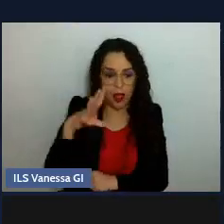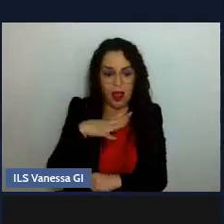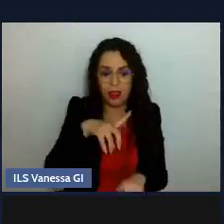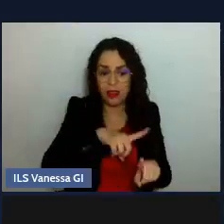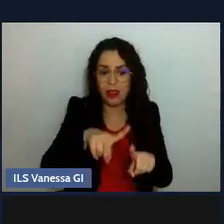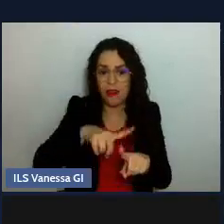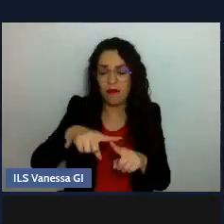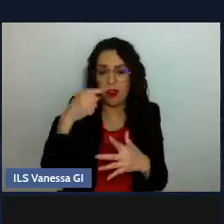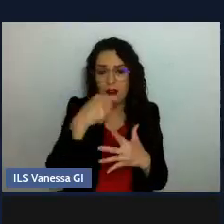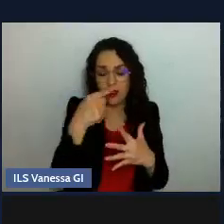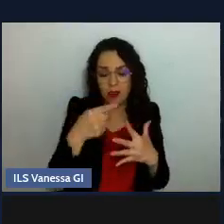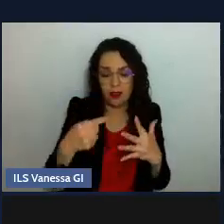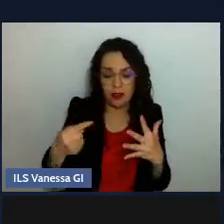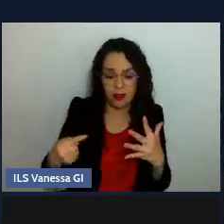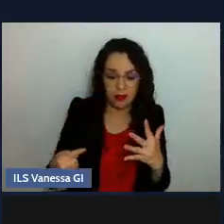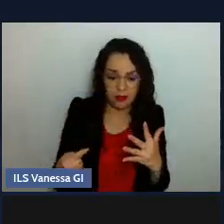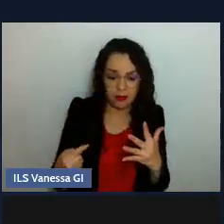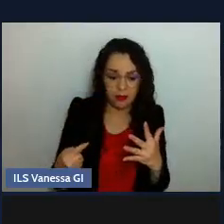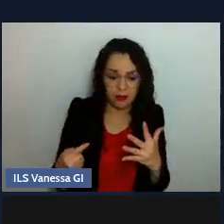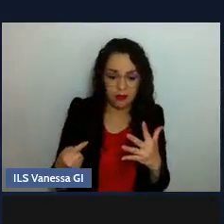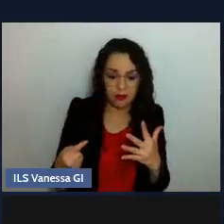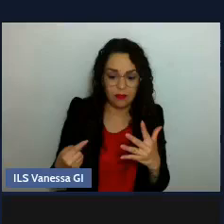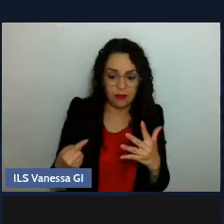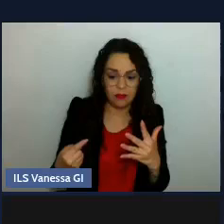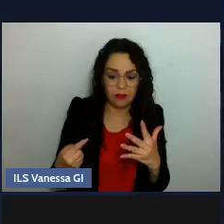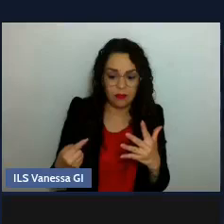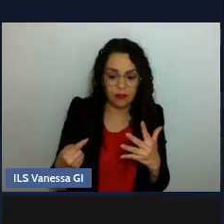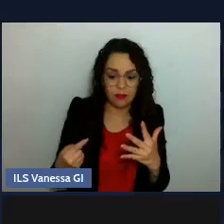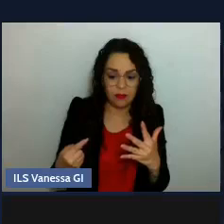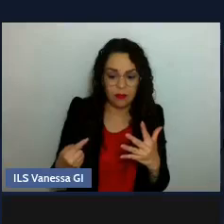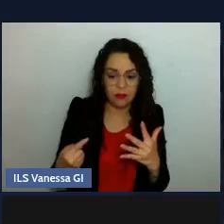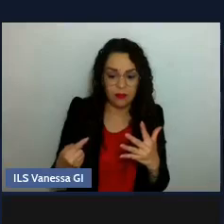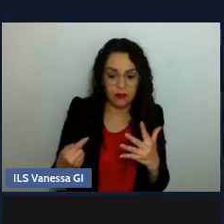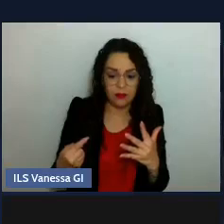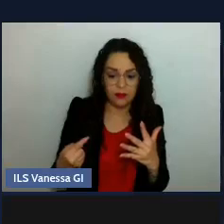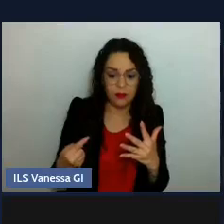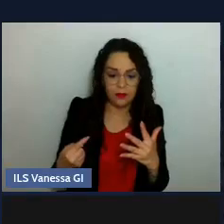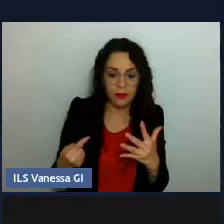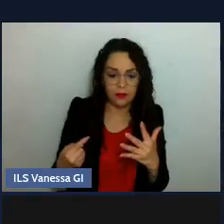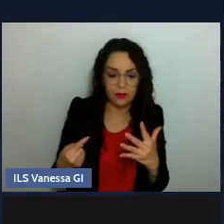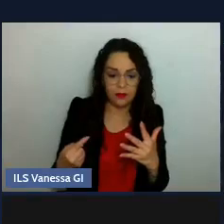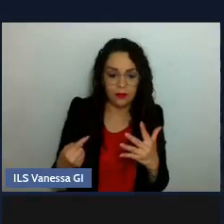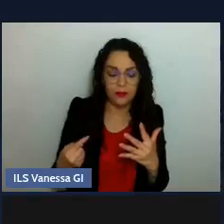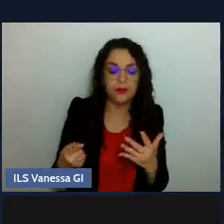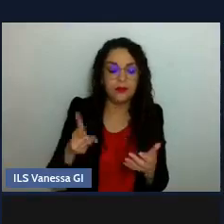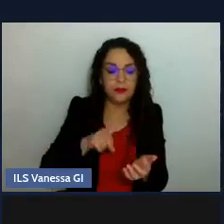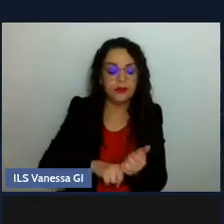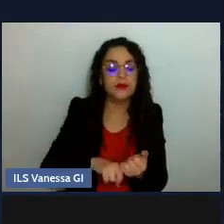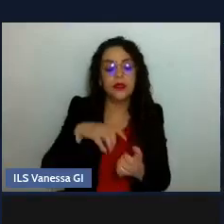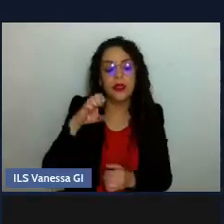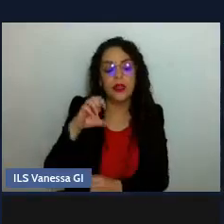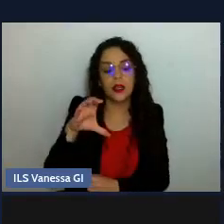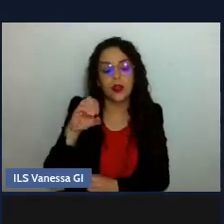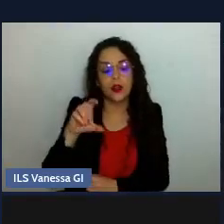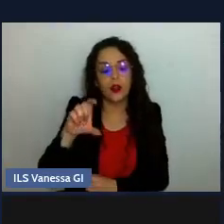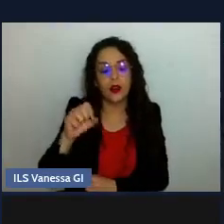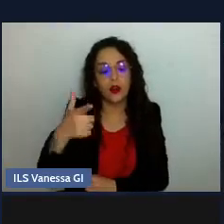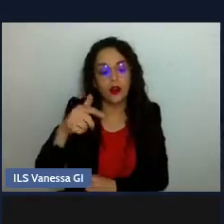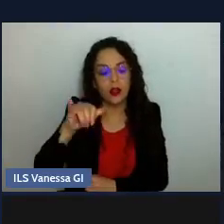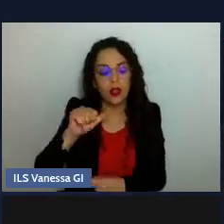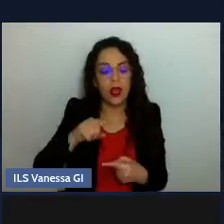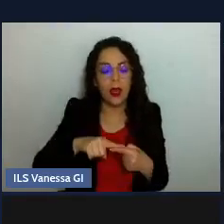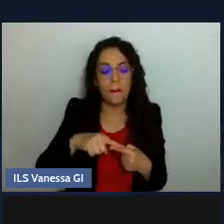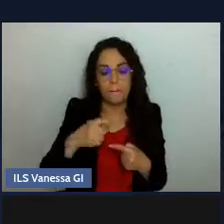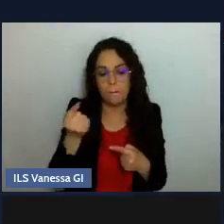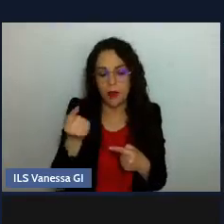Que entran diferentes disciplinas, que entra desde ecología, entra medicina, pero al